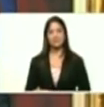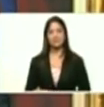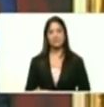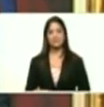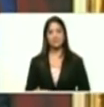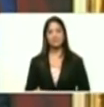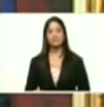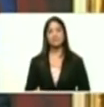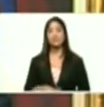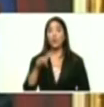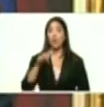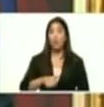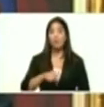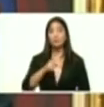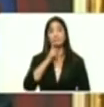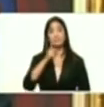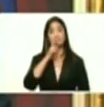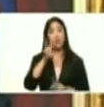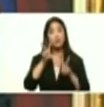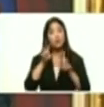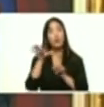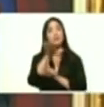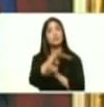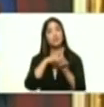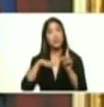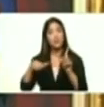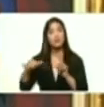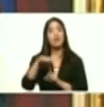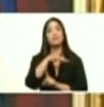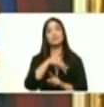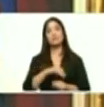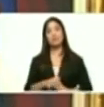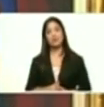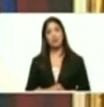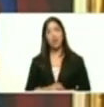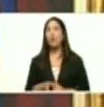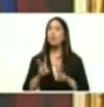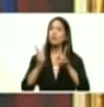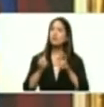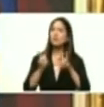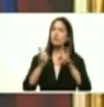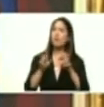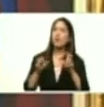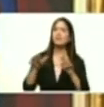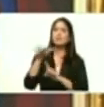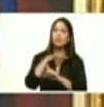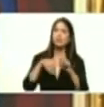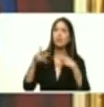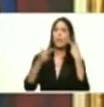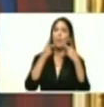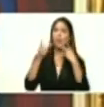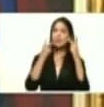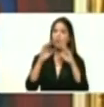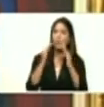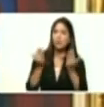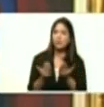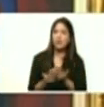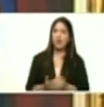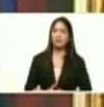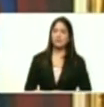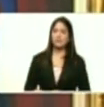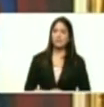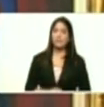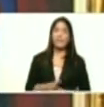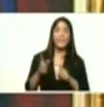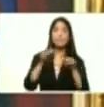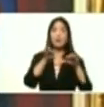Estamos enfrentando nuevas circunstancias. Un nuevo cuadro político mundial. Y el